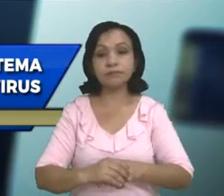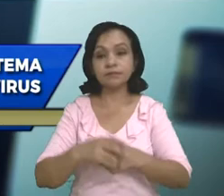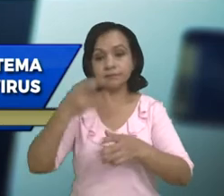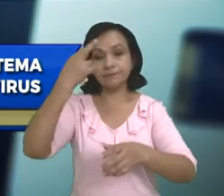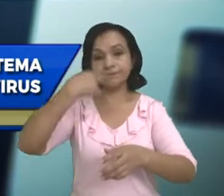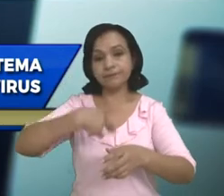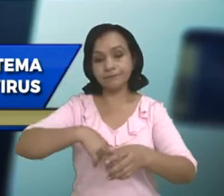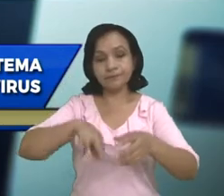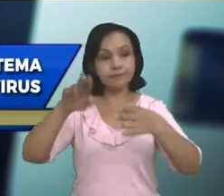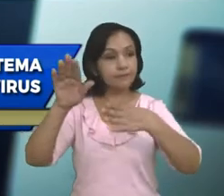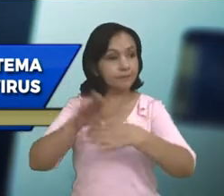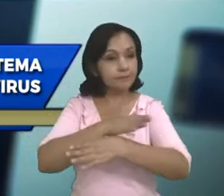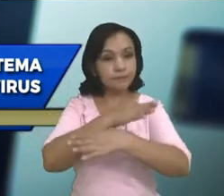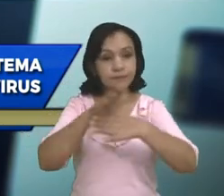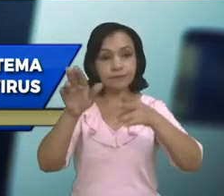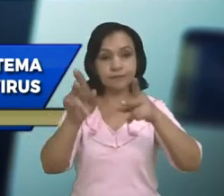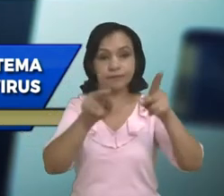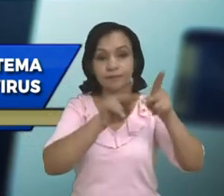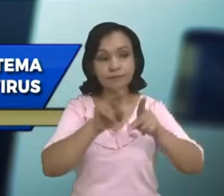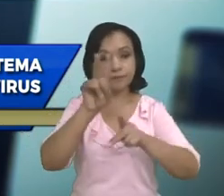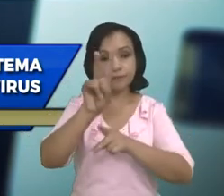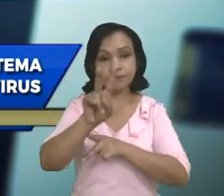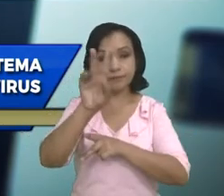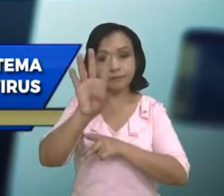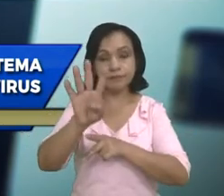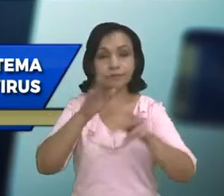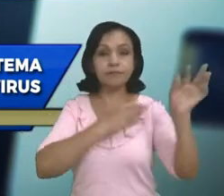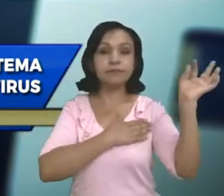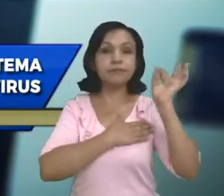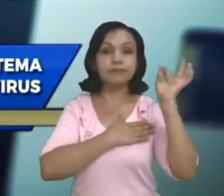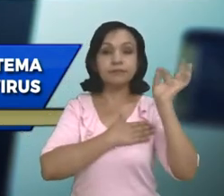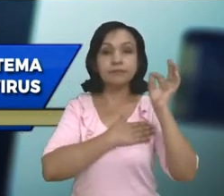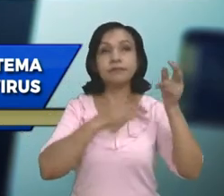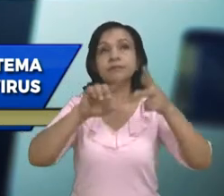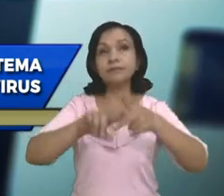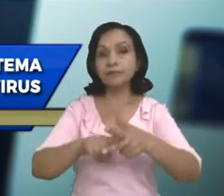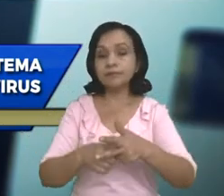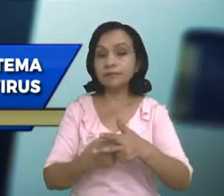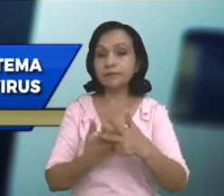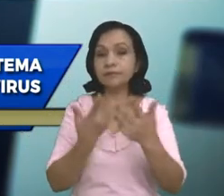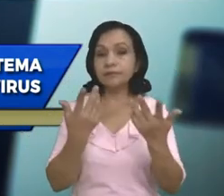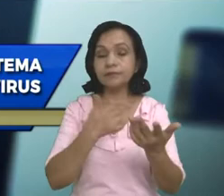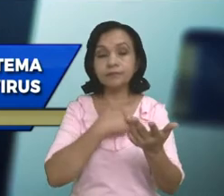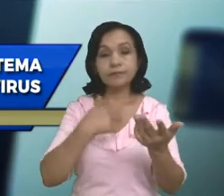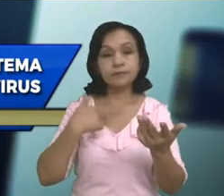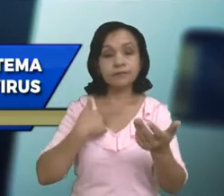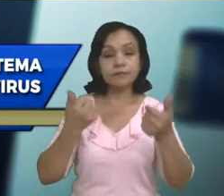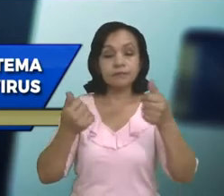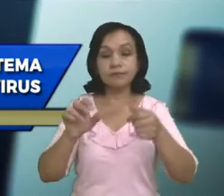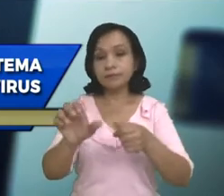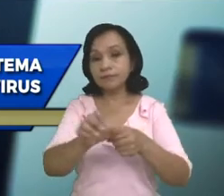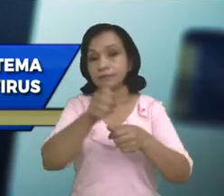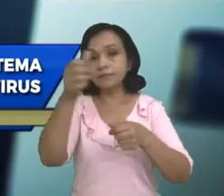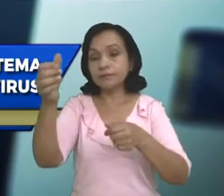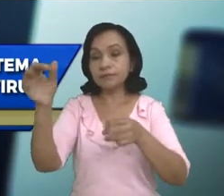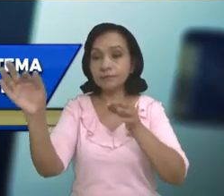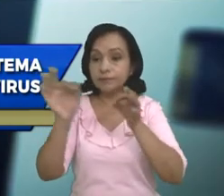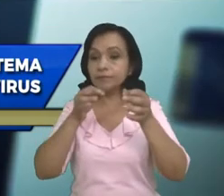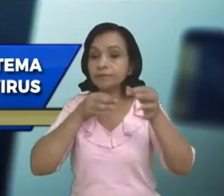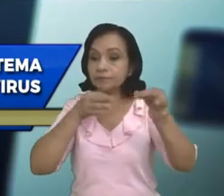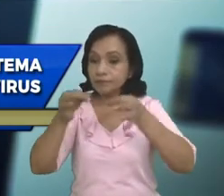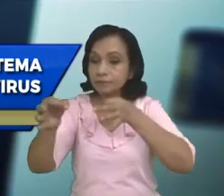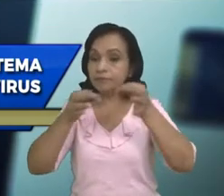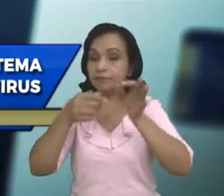etcétera ya el 24 de febrero venimos tomando otras recomendaciones que vino